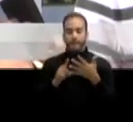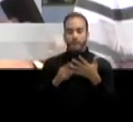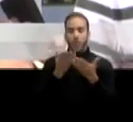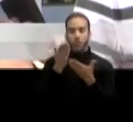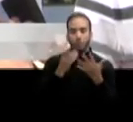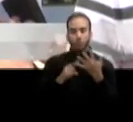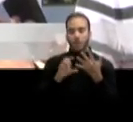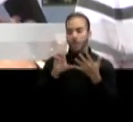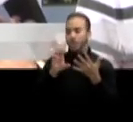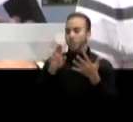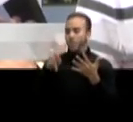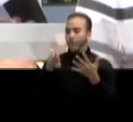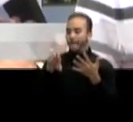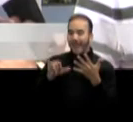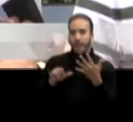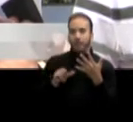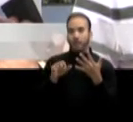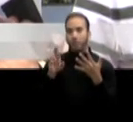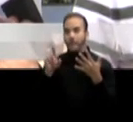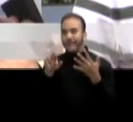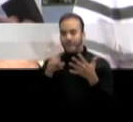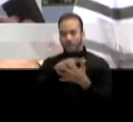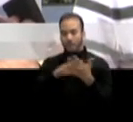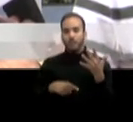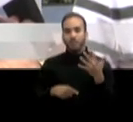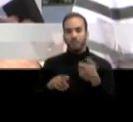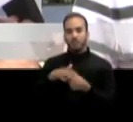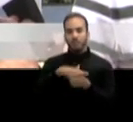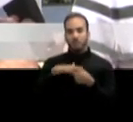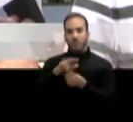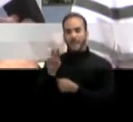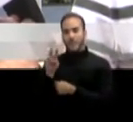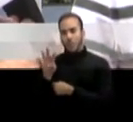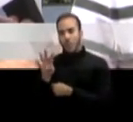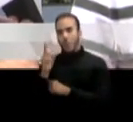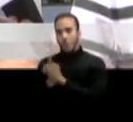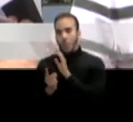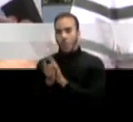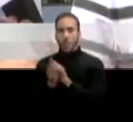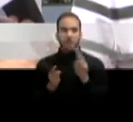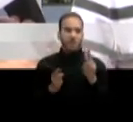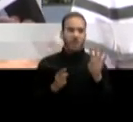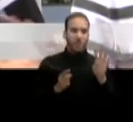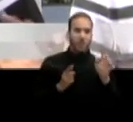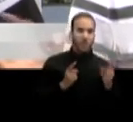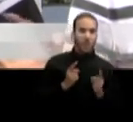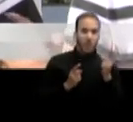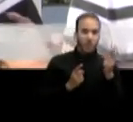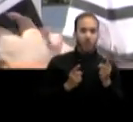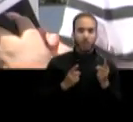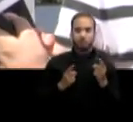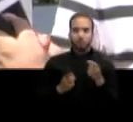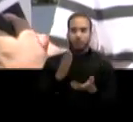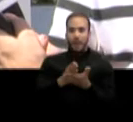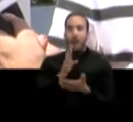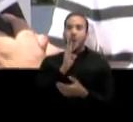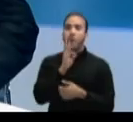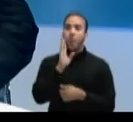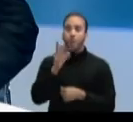Río Piedras, y sería en turnos de 24 horas para unos y 24 horas para otros. Félix Alemán, Noticias